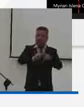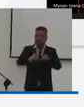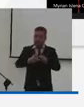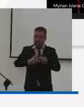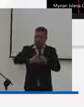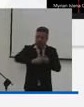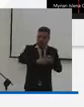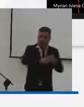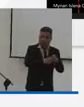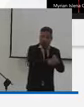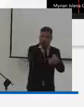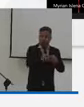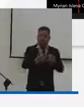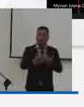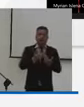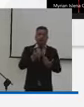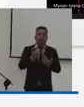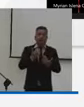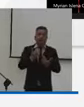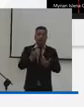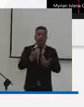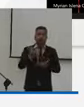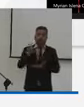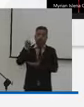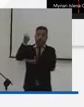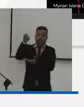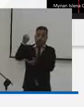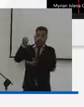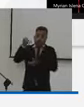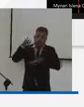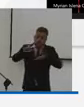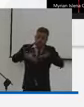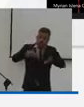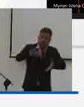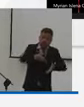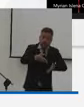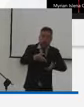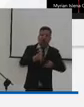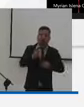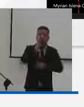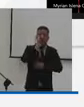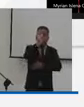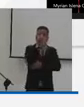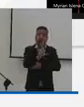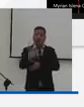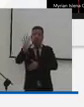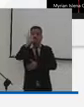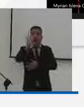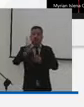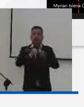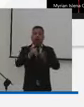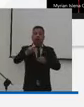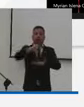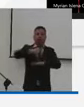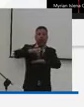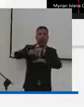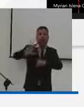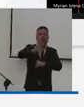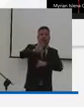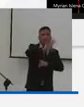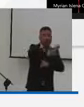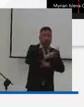diferentes herramientas que faciliten la inversión en el deporte, a nivel nacional y a nivel